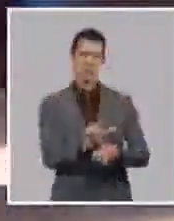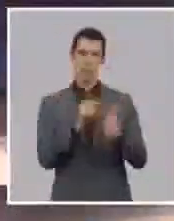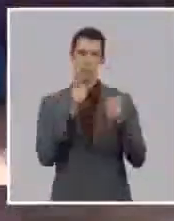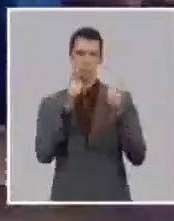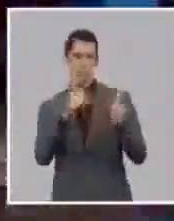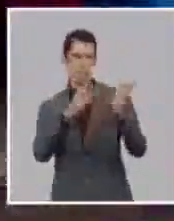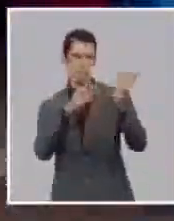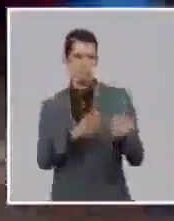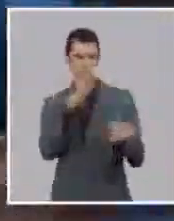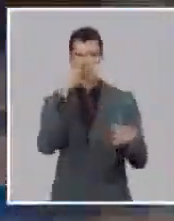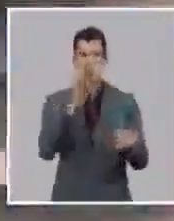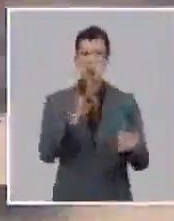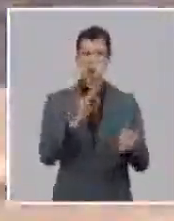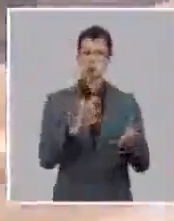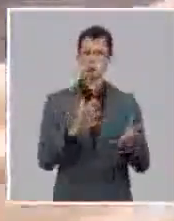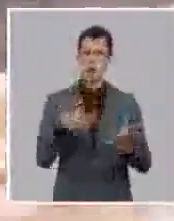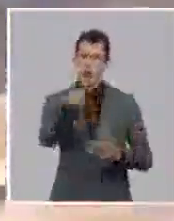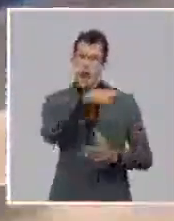manifestaciones